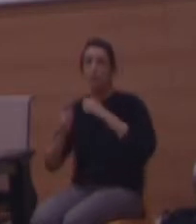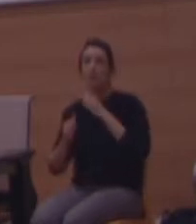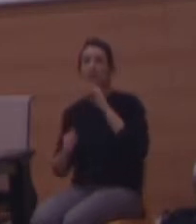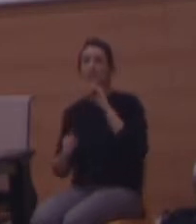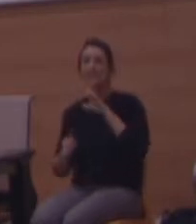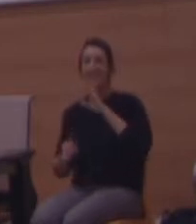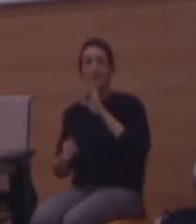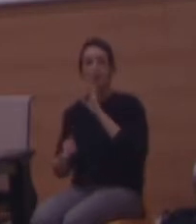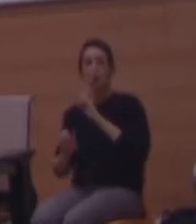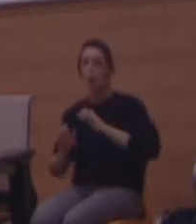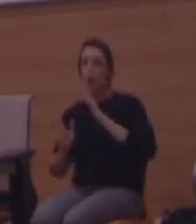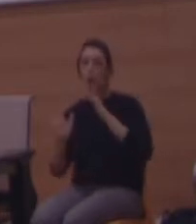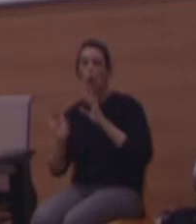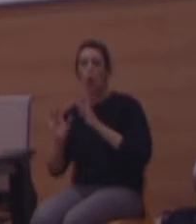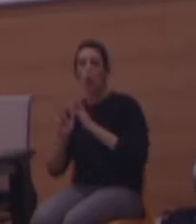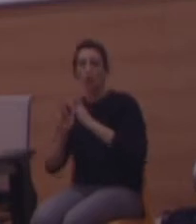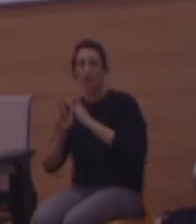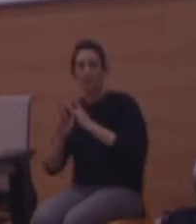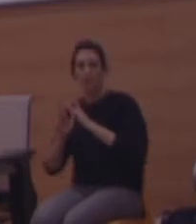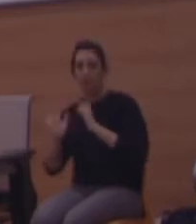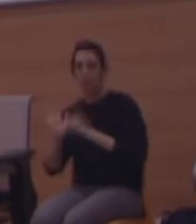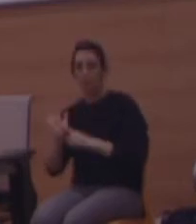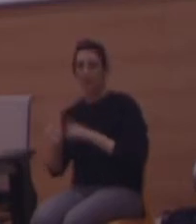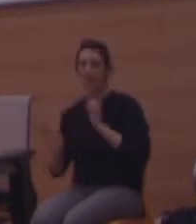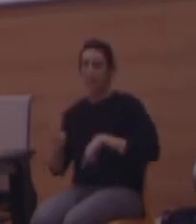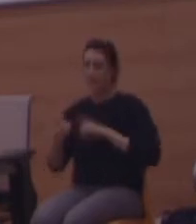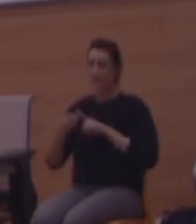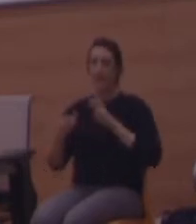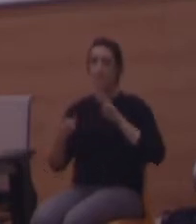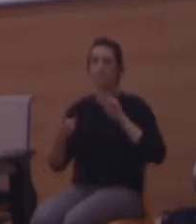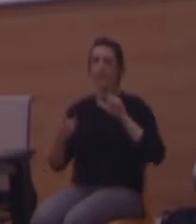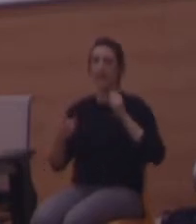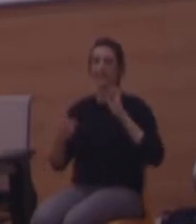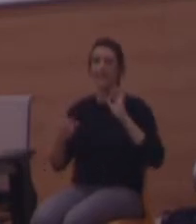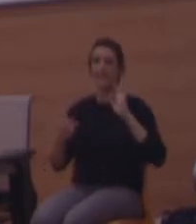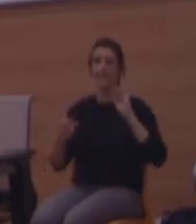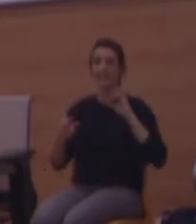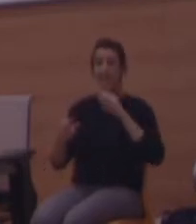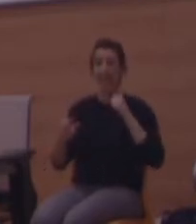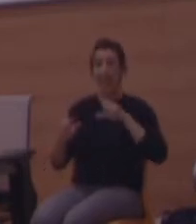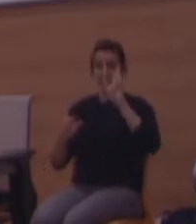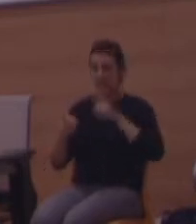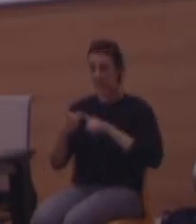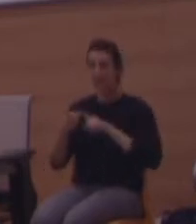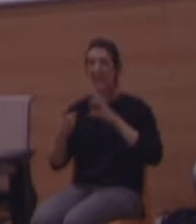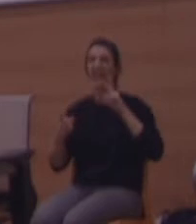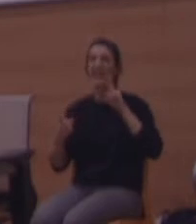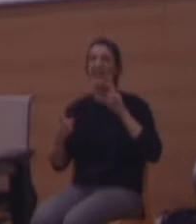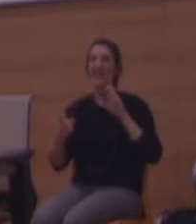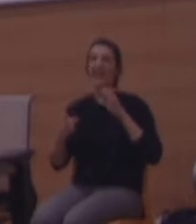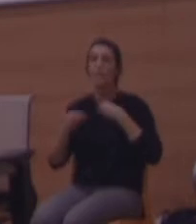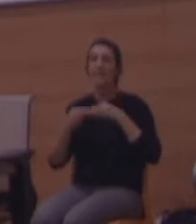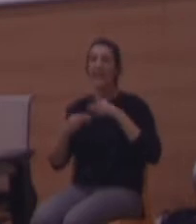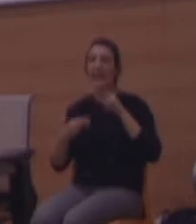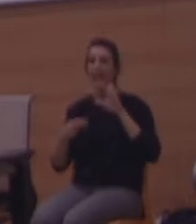férulas de descarga extraíbles, que es el Plastic Cast, que es un yeso plástico de resina, las férulas